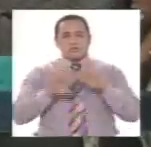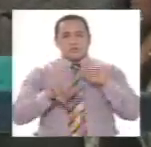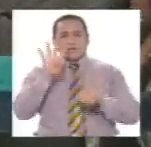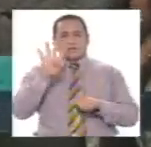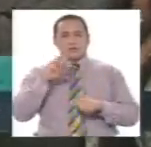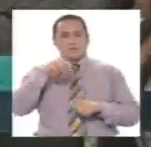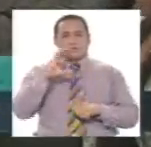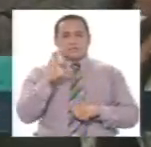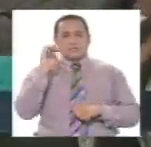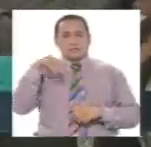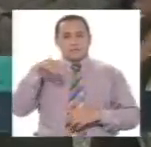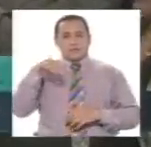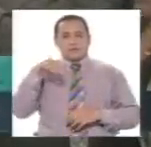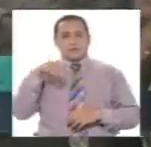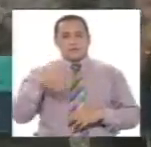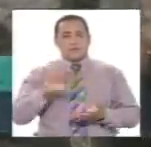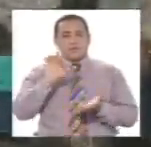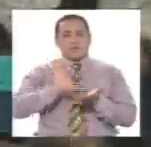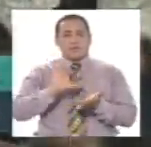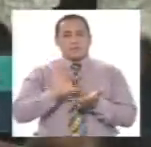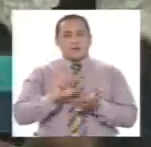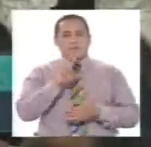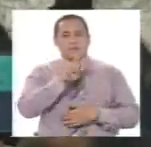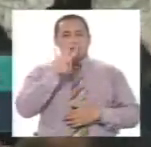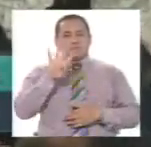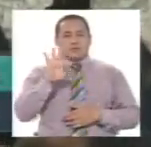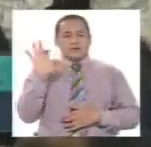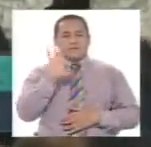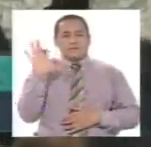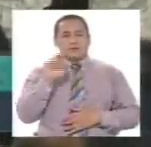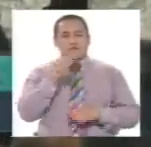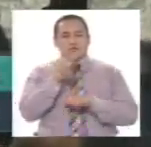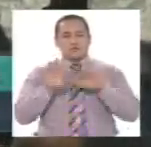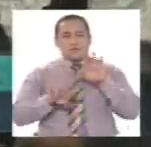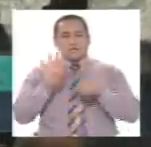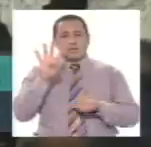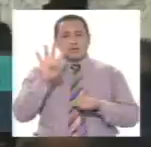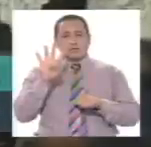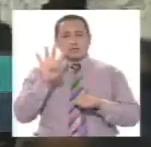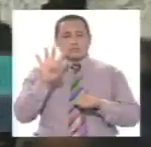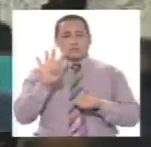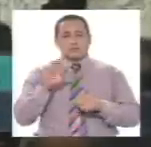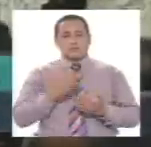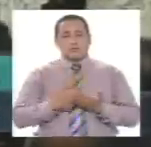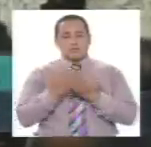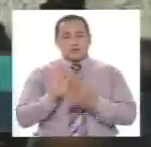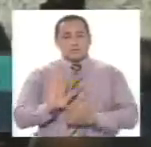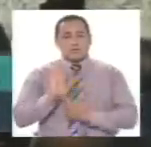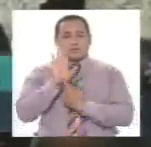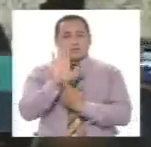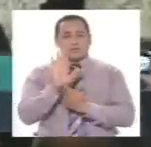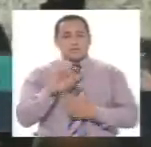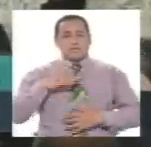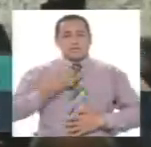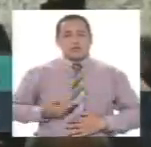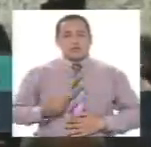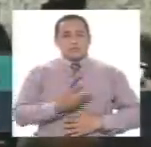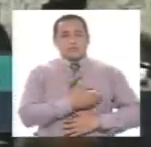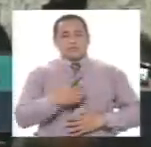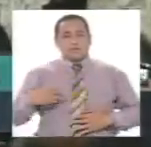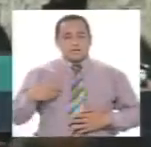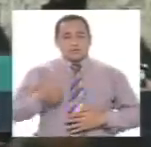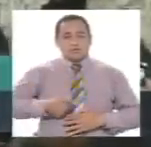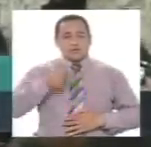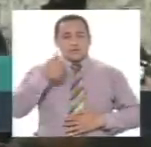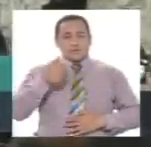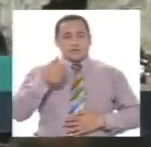085-2014 PCM, Lima, 24 de febrero de 2014. Vista la propuesta del señor Presidente del